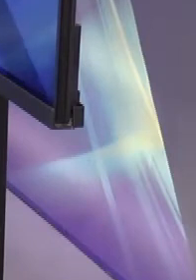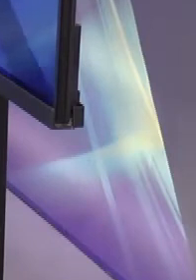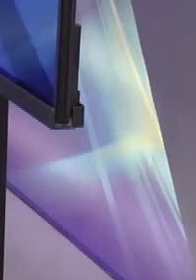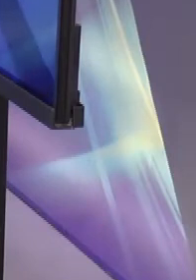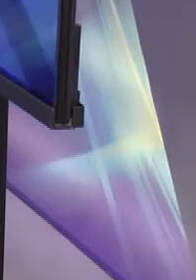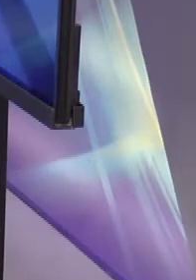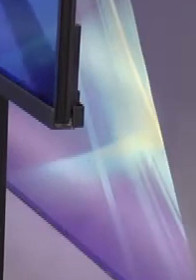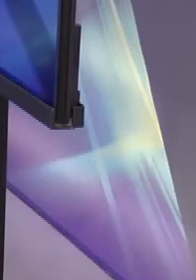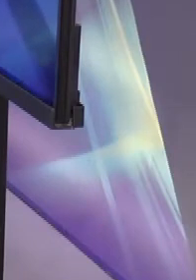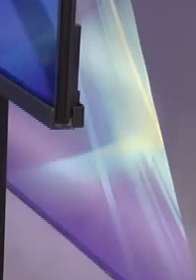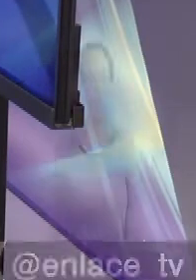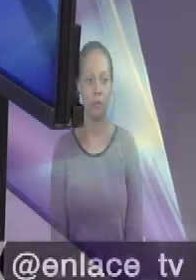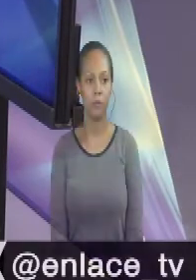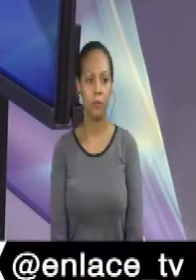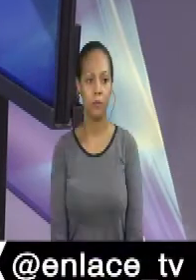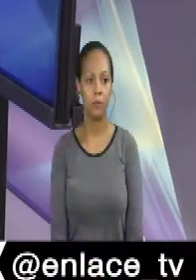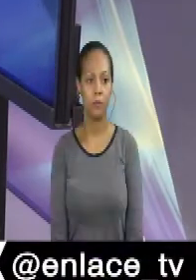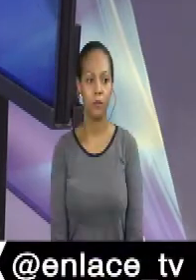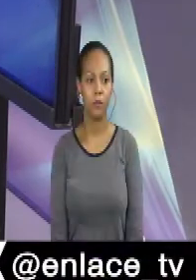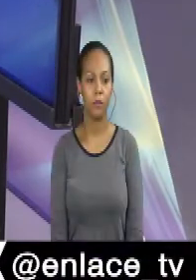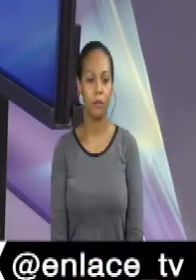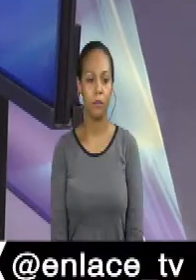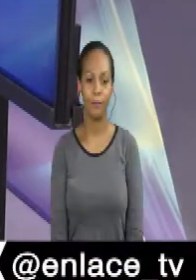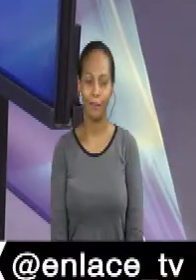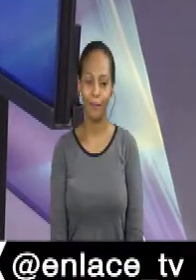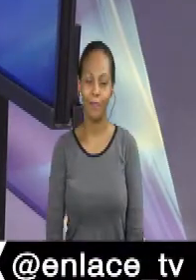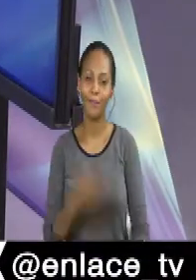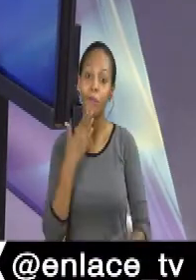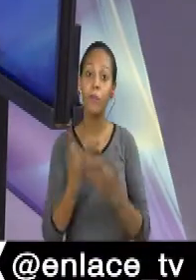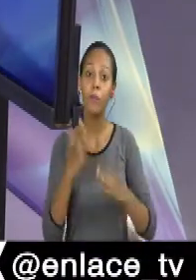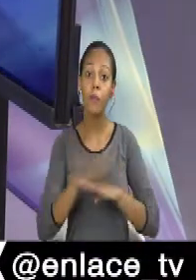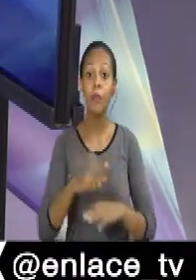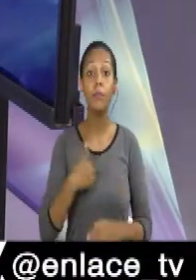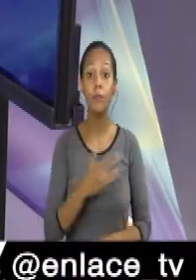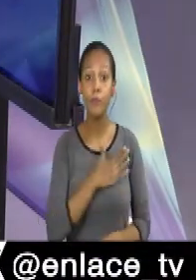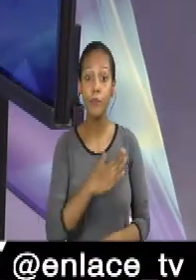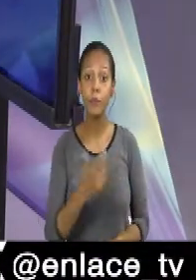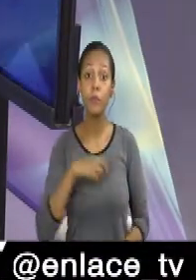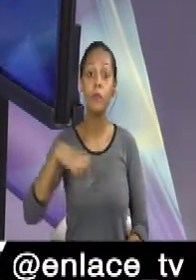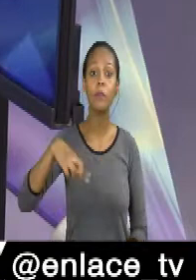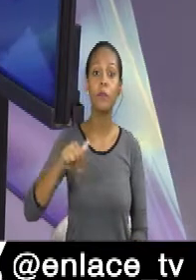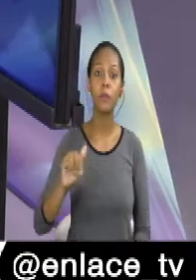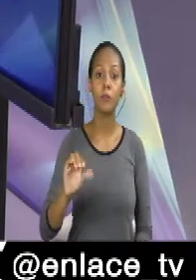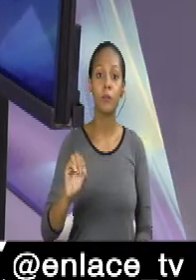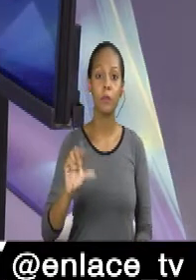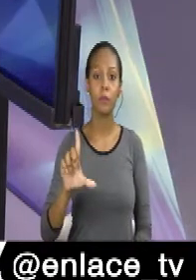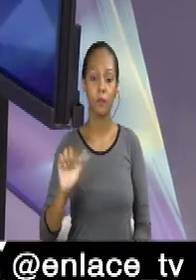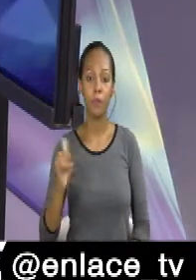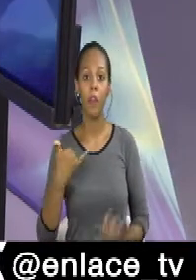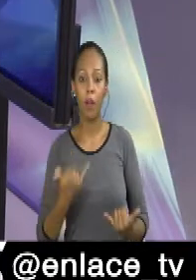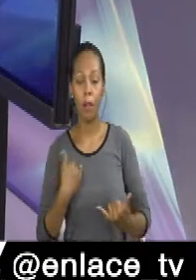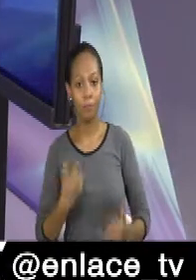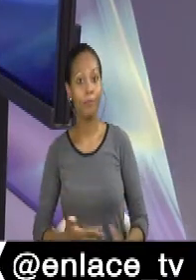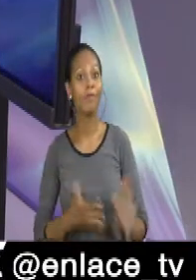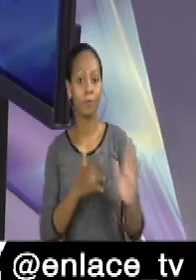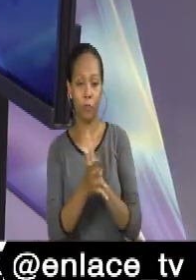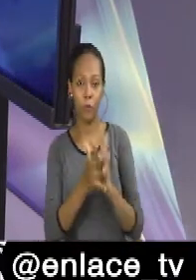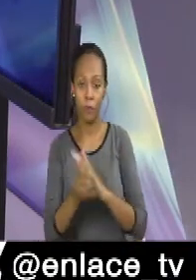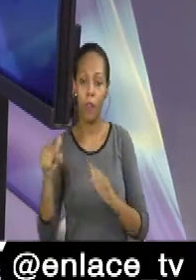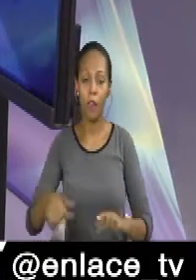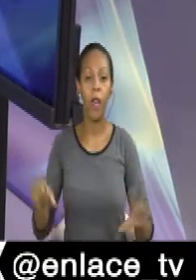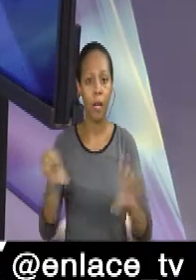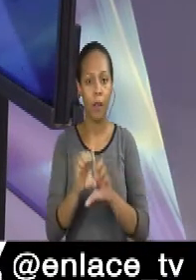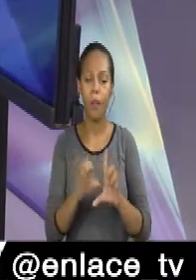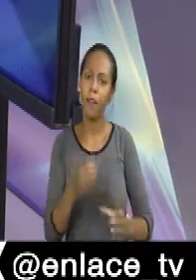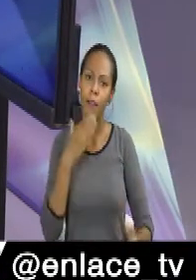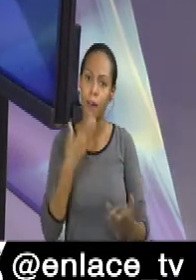Buenas tardes, soy Paola López Vargas y los saludo con el desarrollo informativo más importante de nuestra ciudad y región en Enlace Noticias. Como siempre, agradecemos a